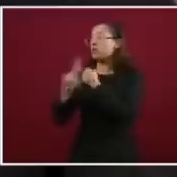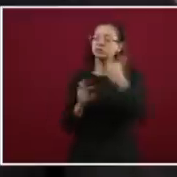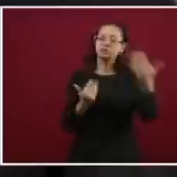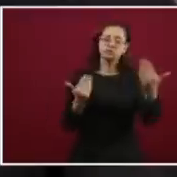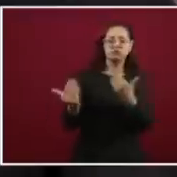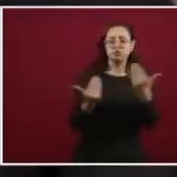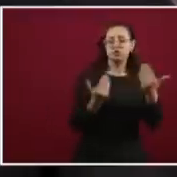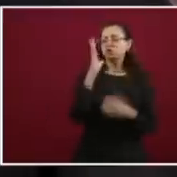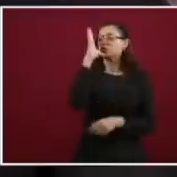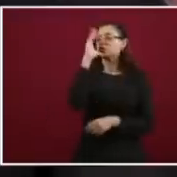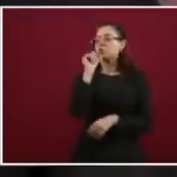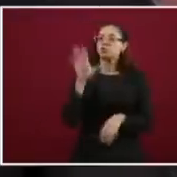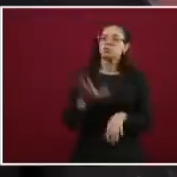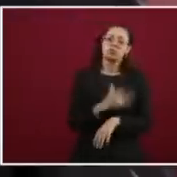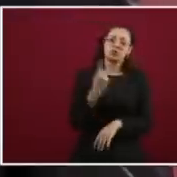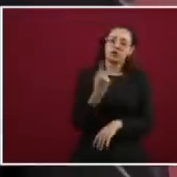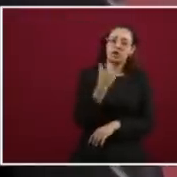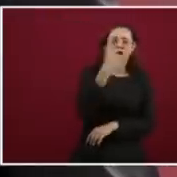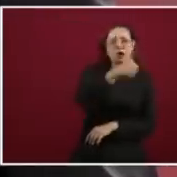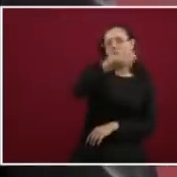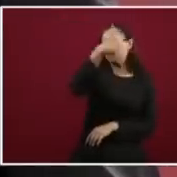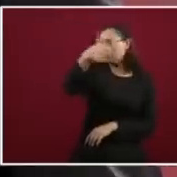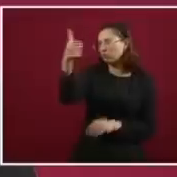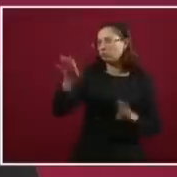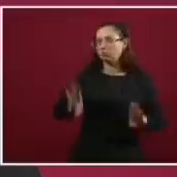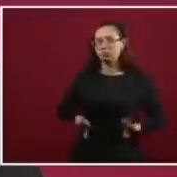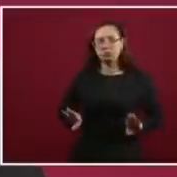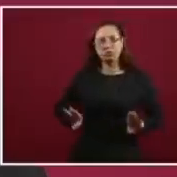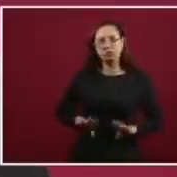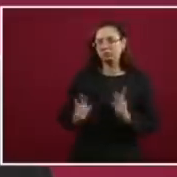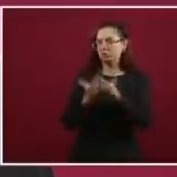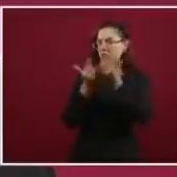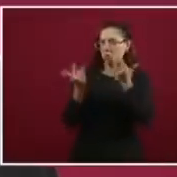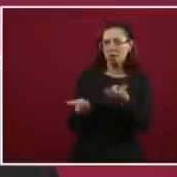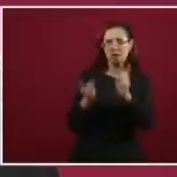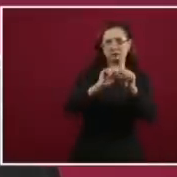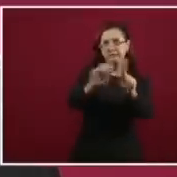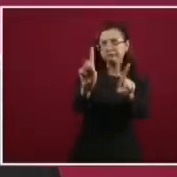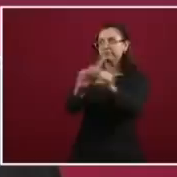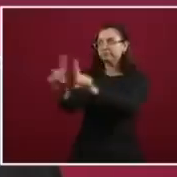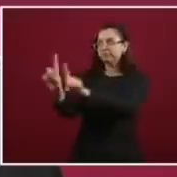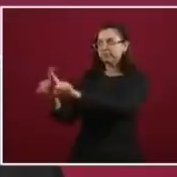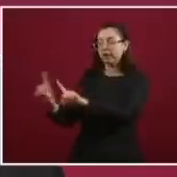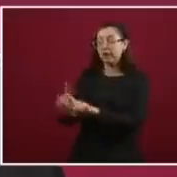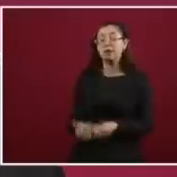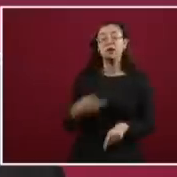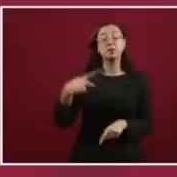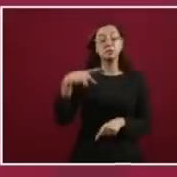historia sus propias características pero si hay elementos